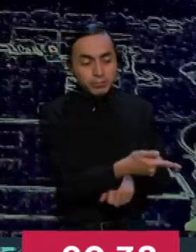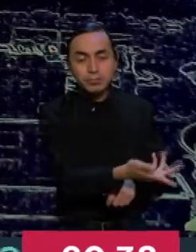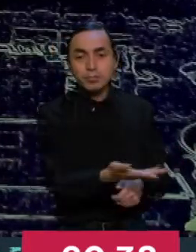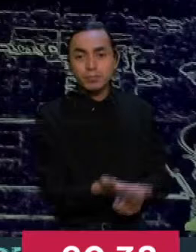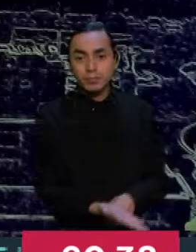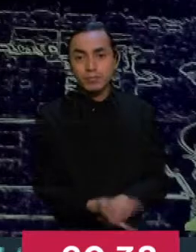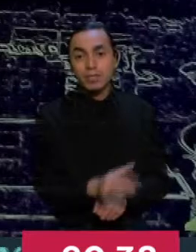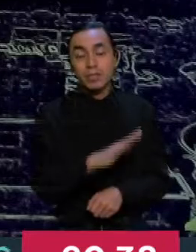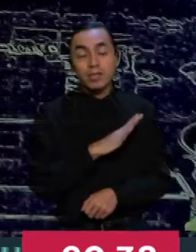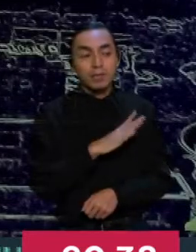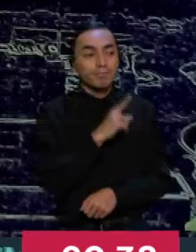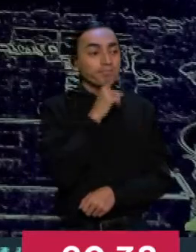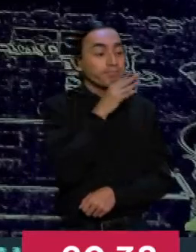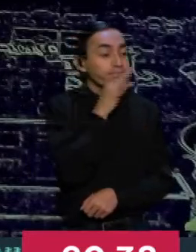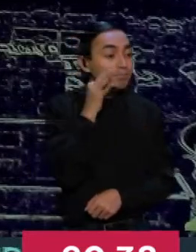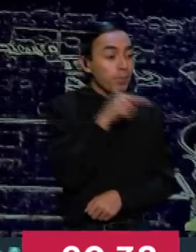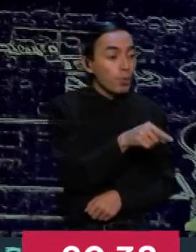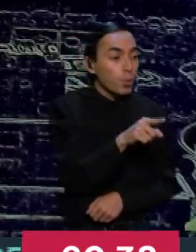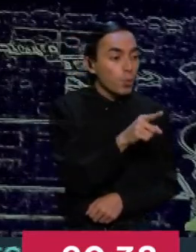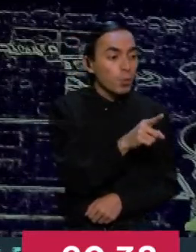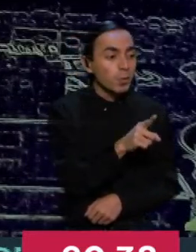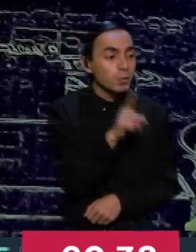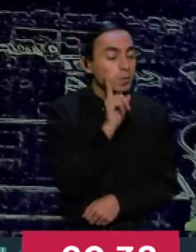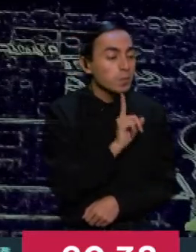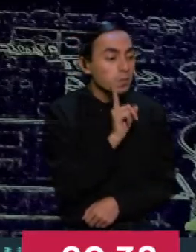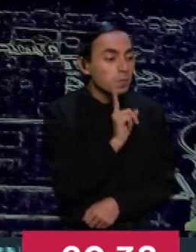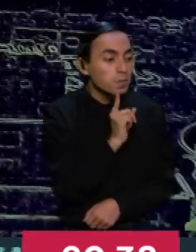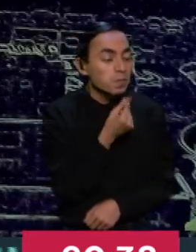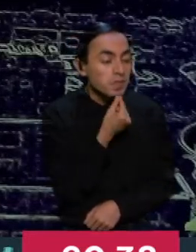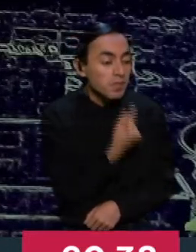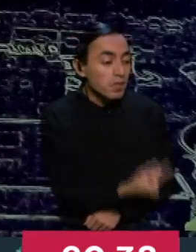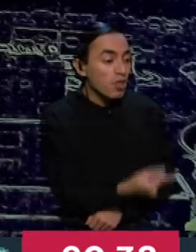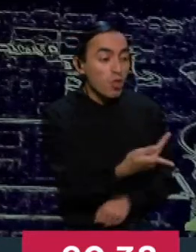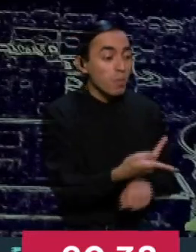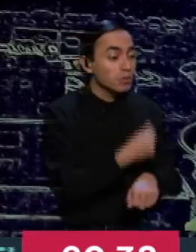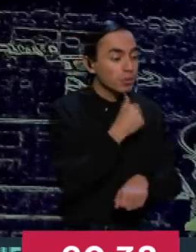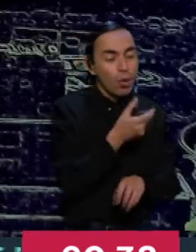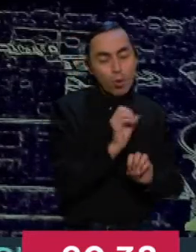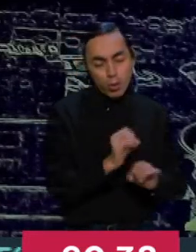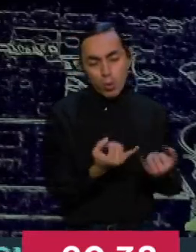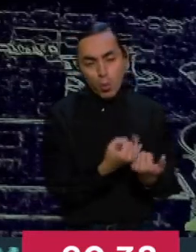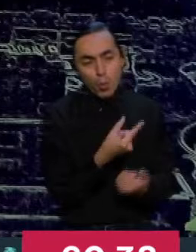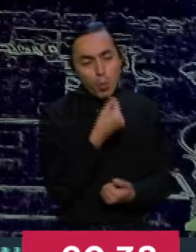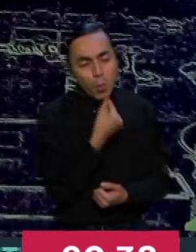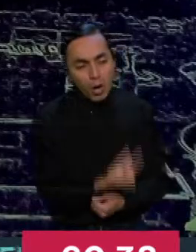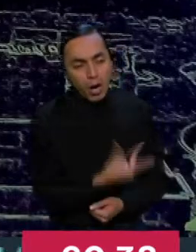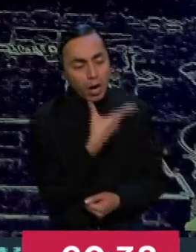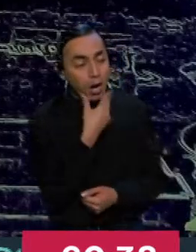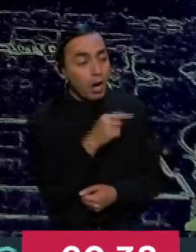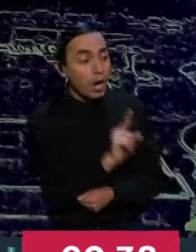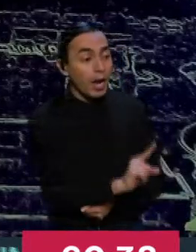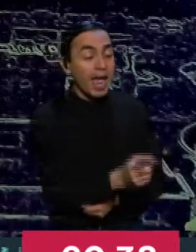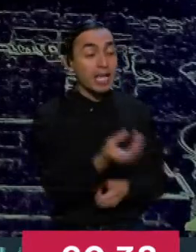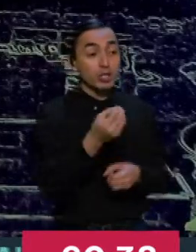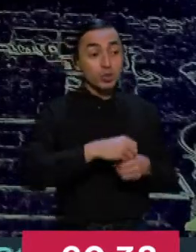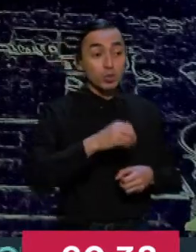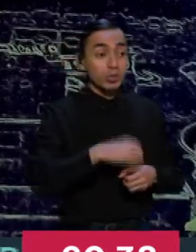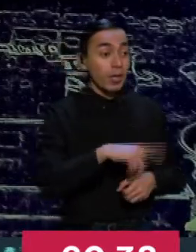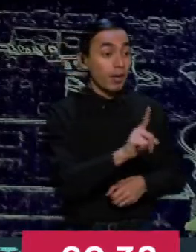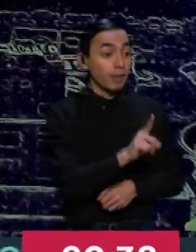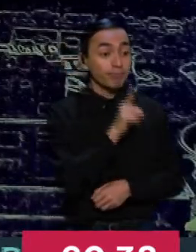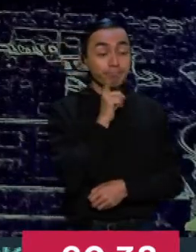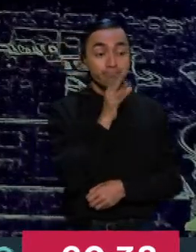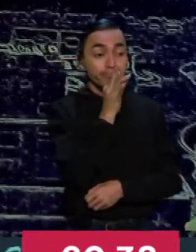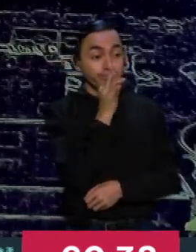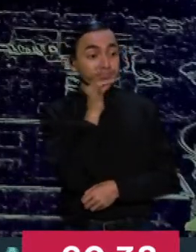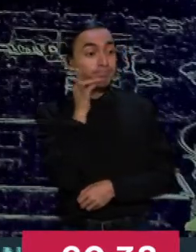te callas, eres niña, aquí no ha pasado nada, o bueno, también ya sobre el niño, ¿no? Es un secreto, te lo tienes que callar,